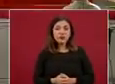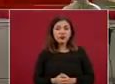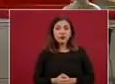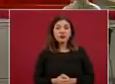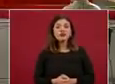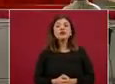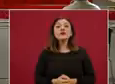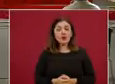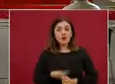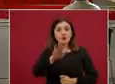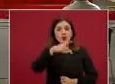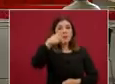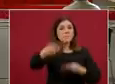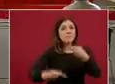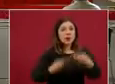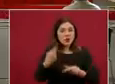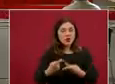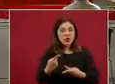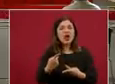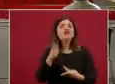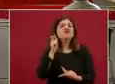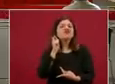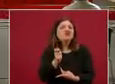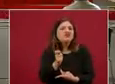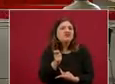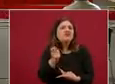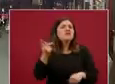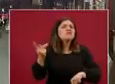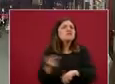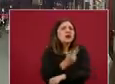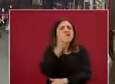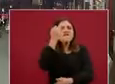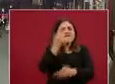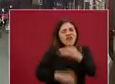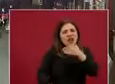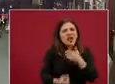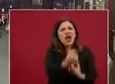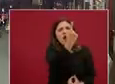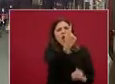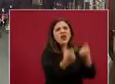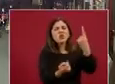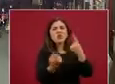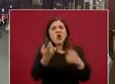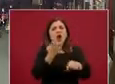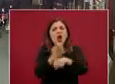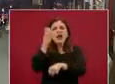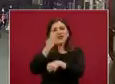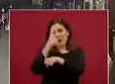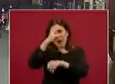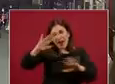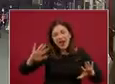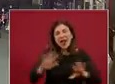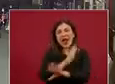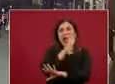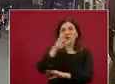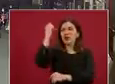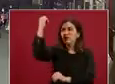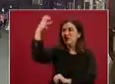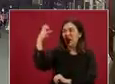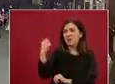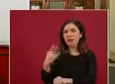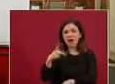En relación a la pregunta de qué pudiera haber faltado a algunas entidades federativas para alcanzar un nivel de